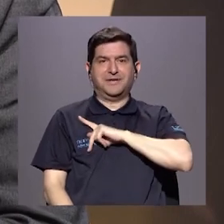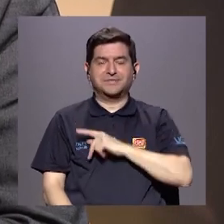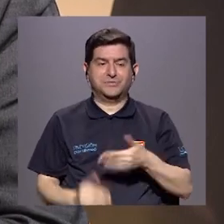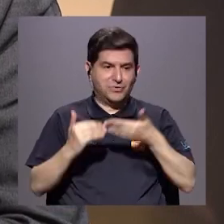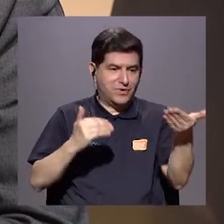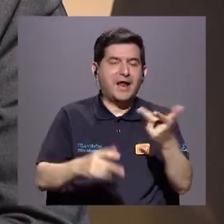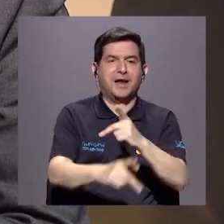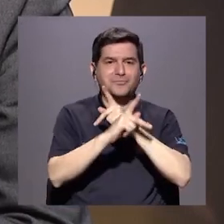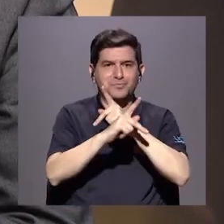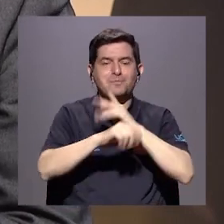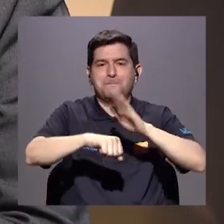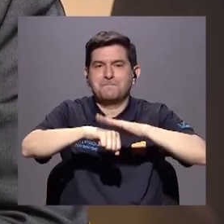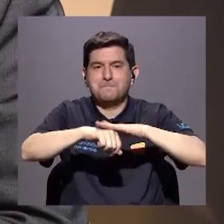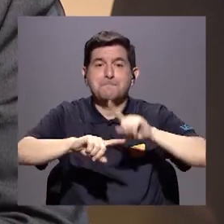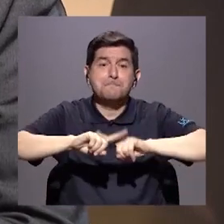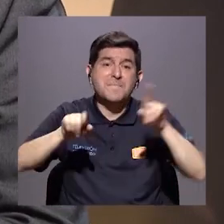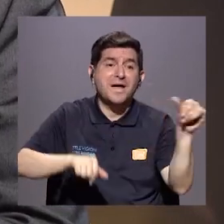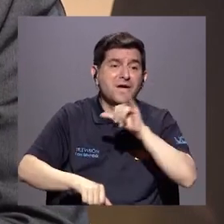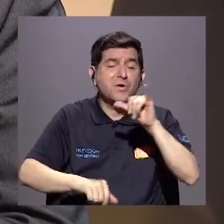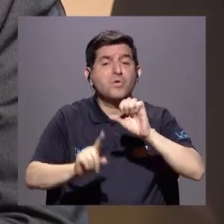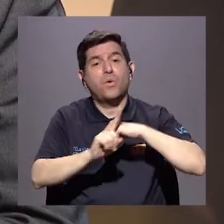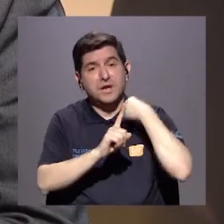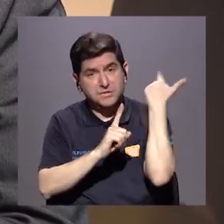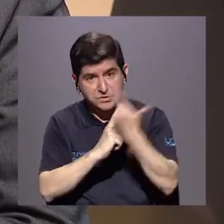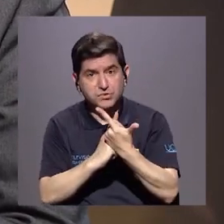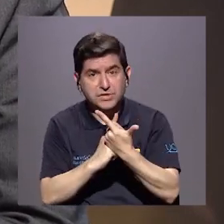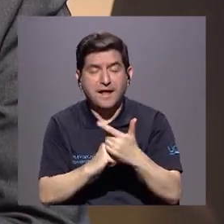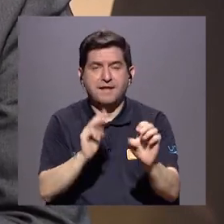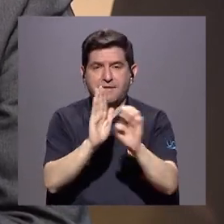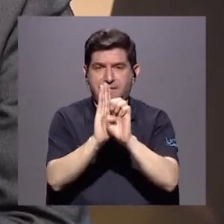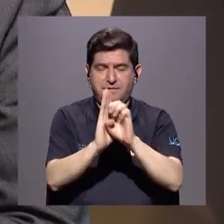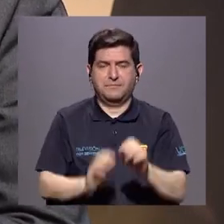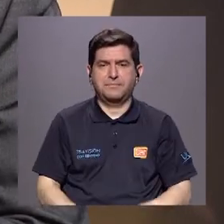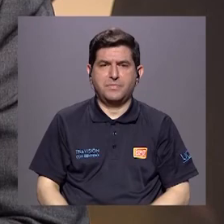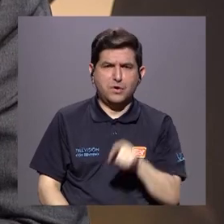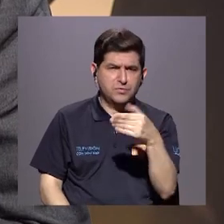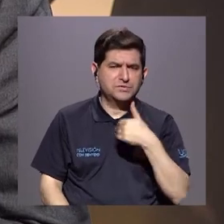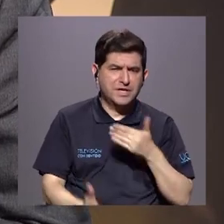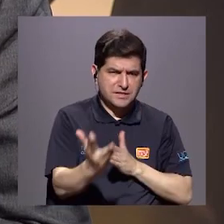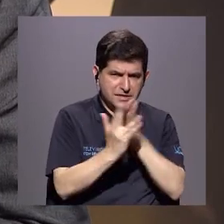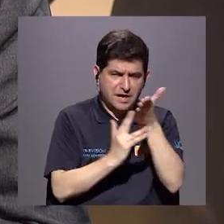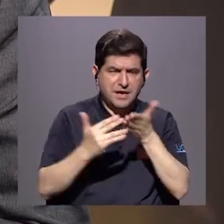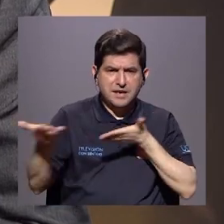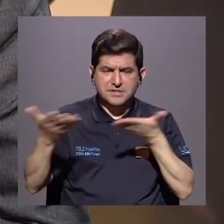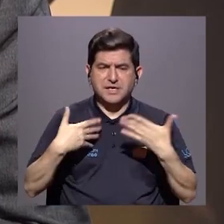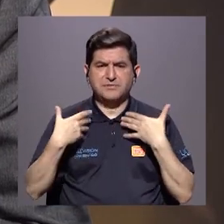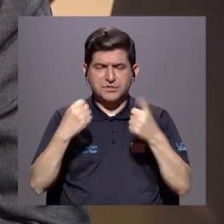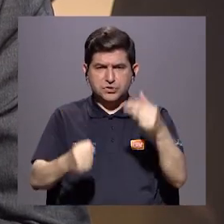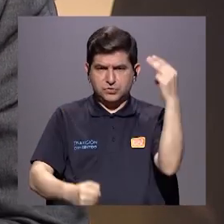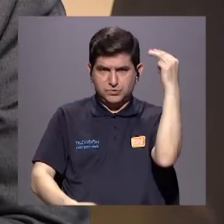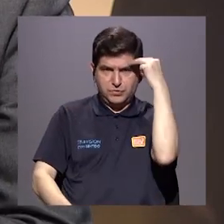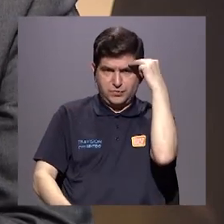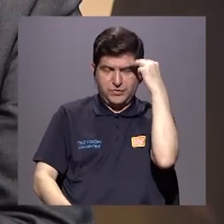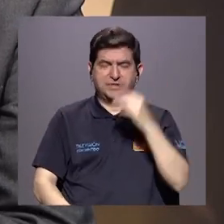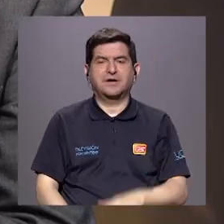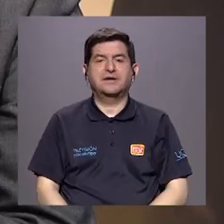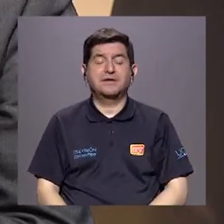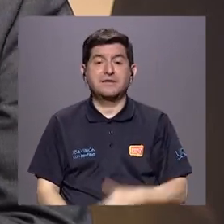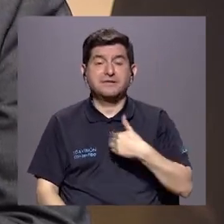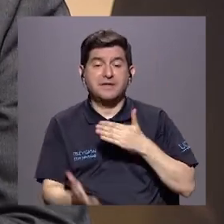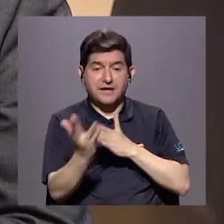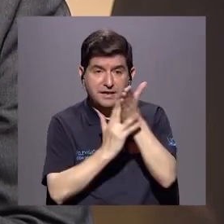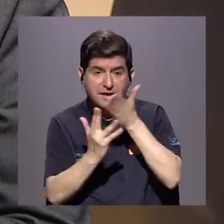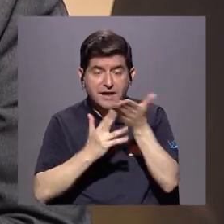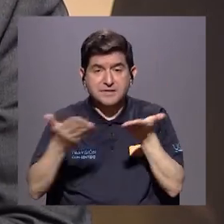te estarían protegiendo pero encontramos también los sociales eventos por ejemplo si tienes accesos a servicios de salud mental si tienes